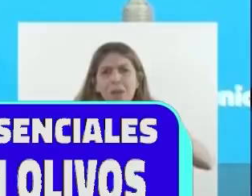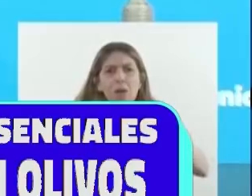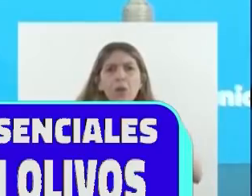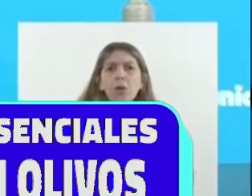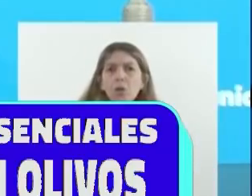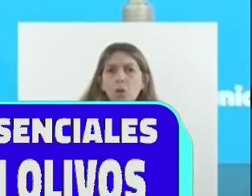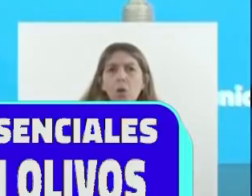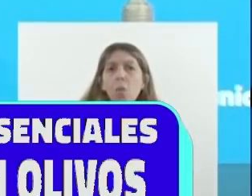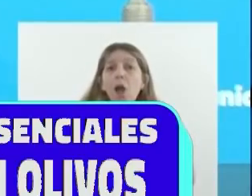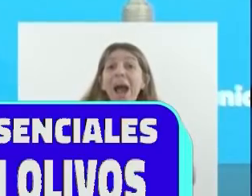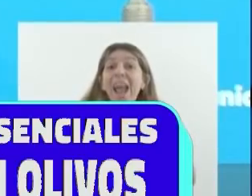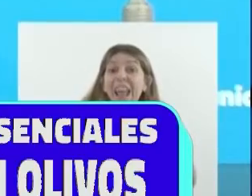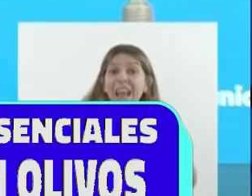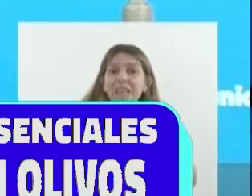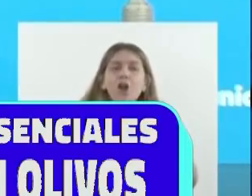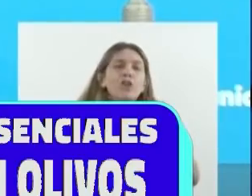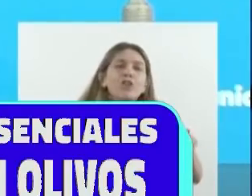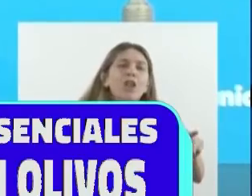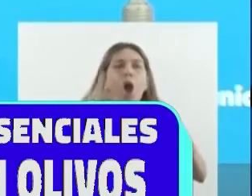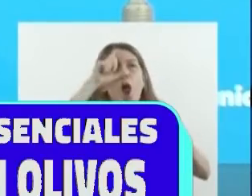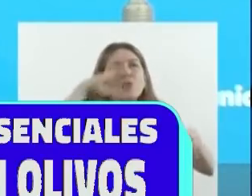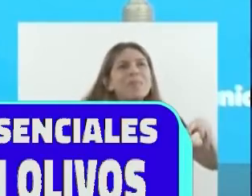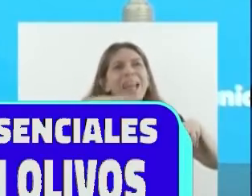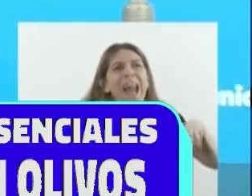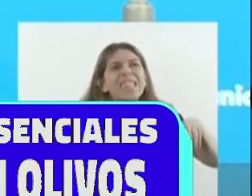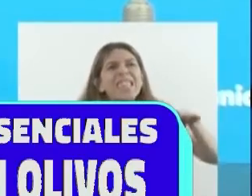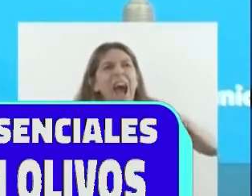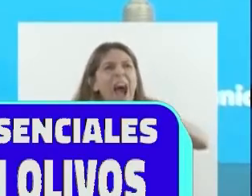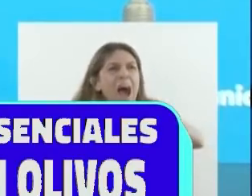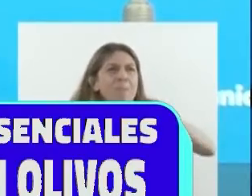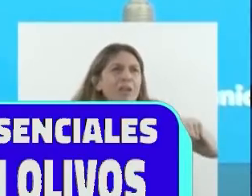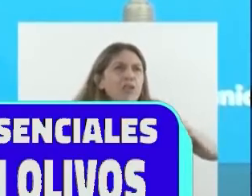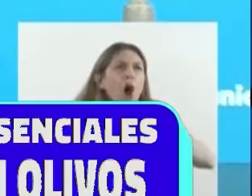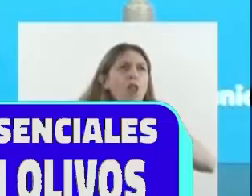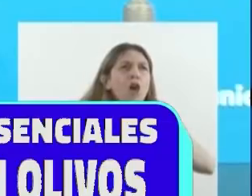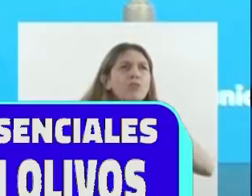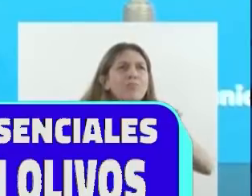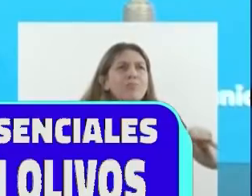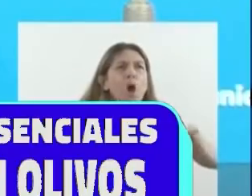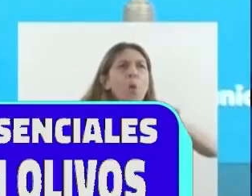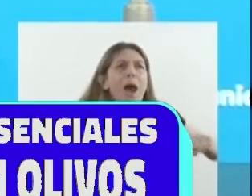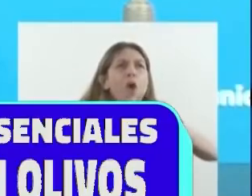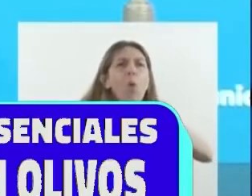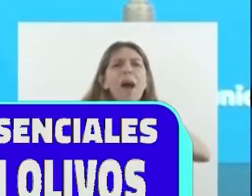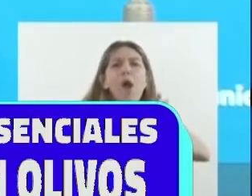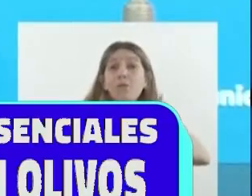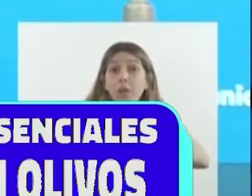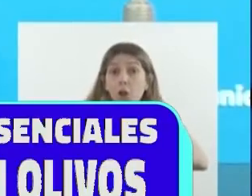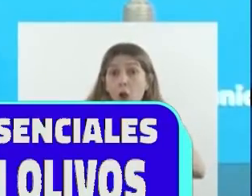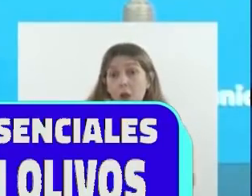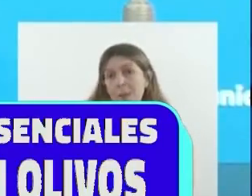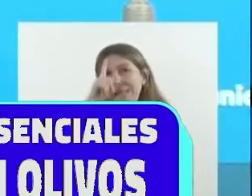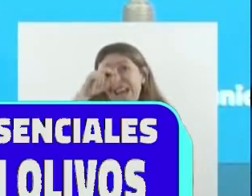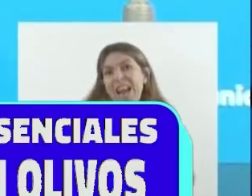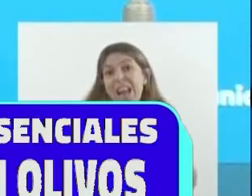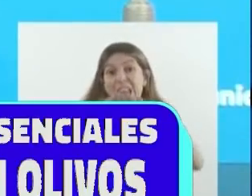exclusivamente al número de infectados por COVID, sino que obedece a que las clínicas, básicamente, al